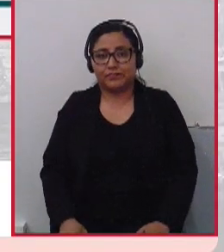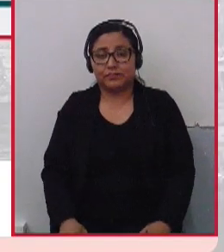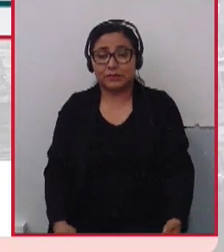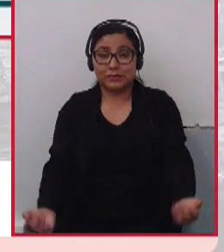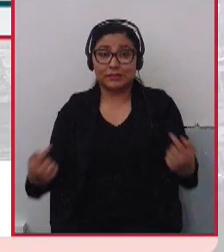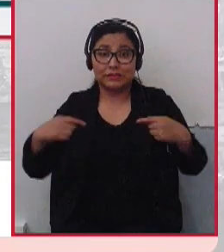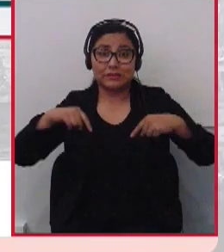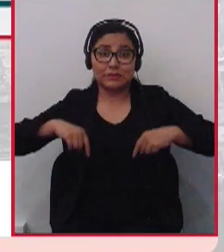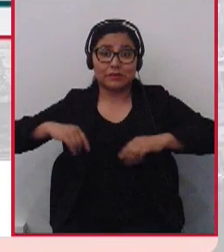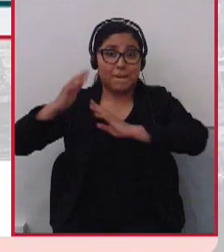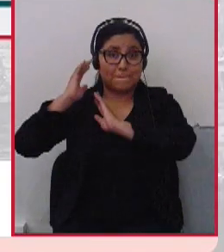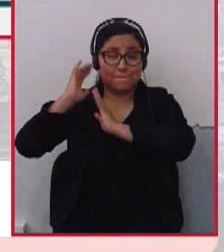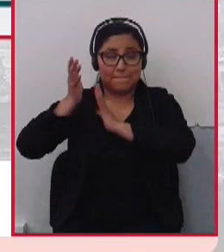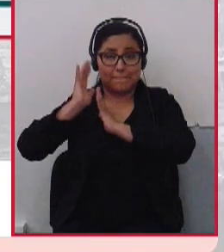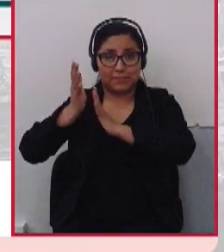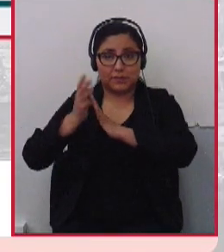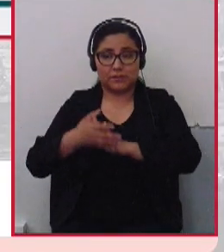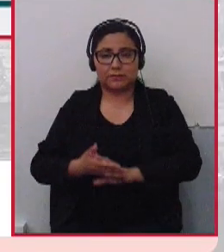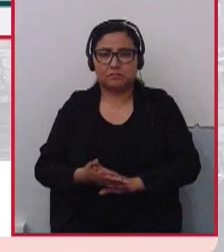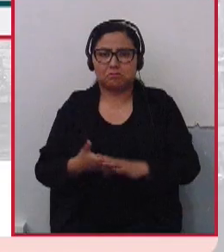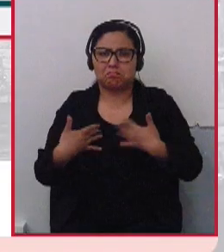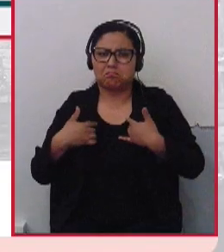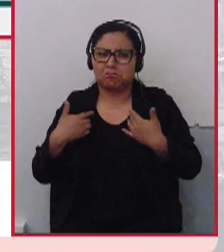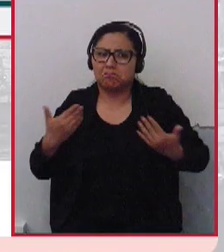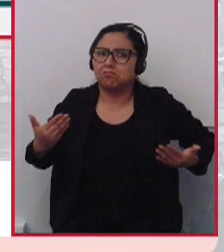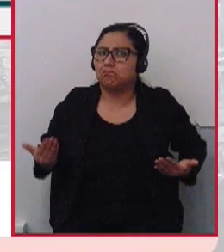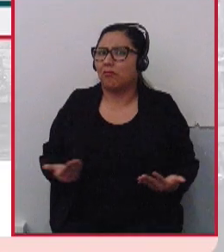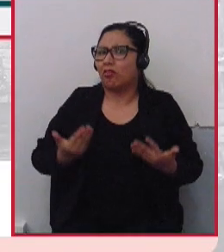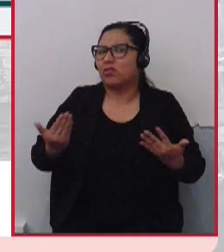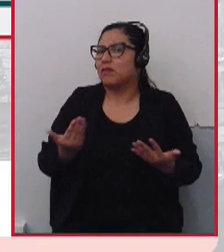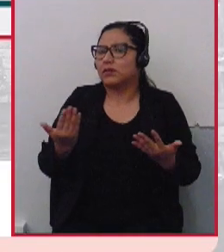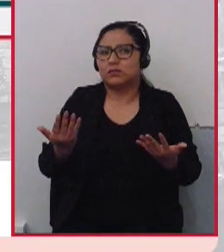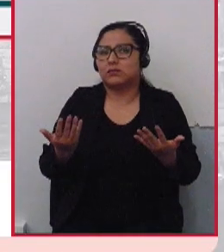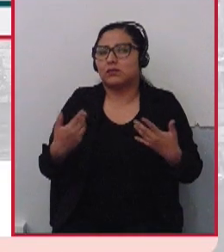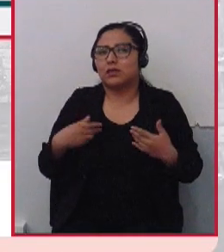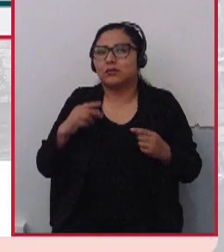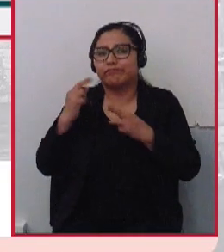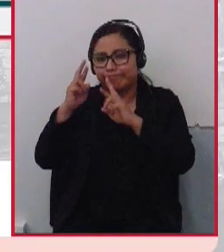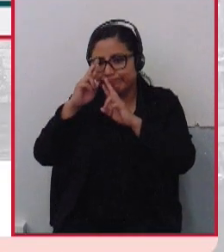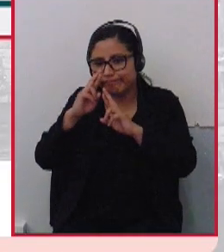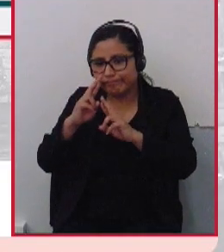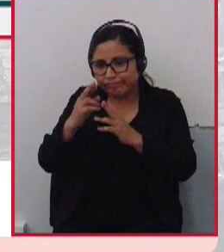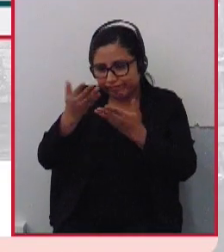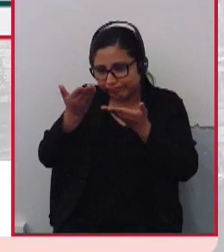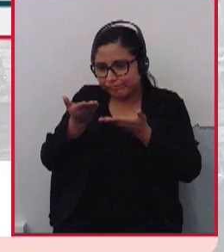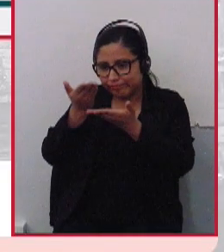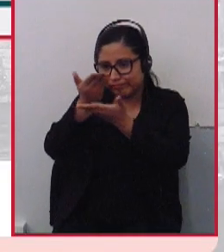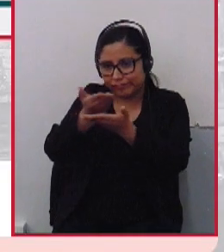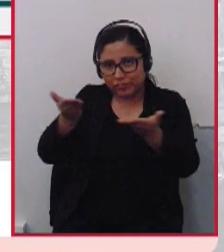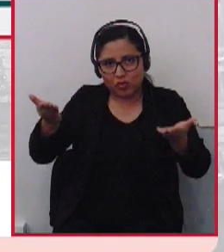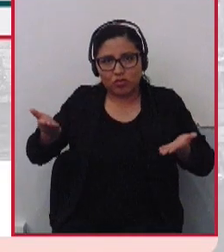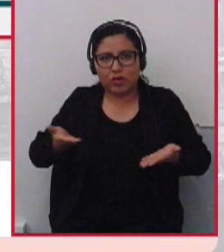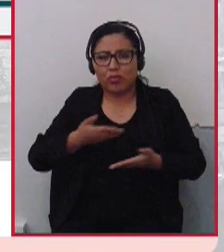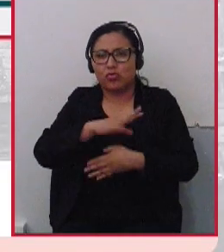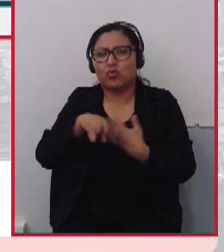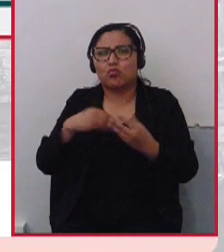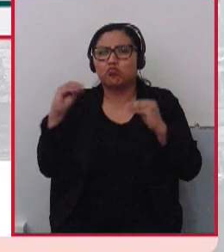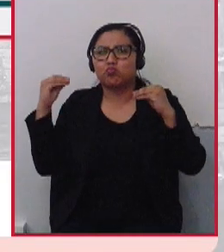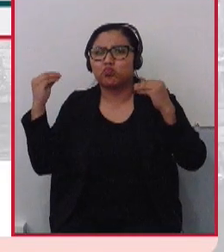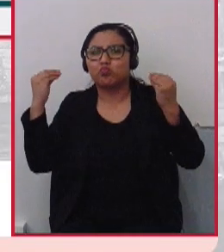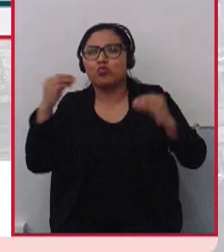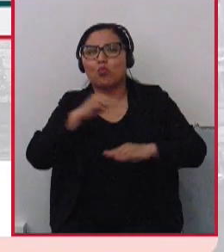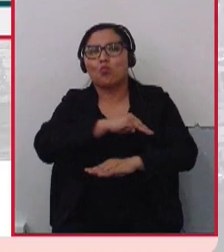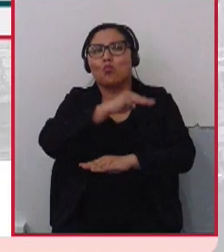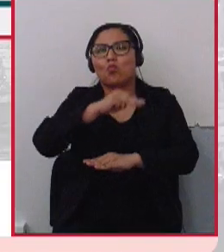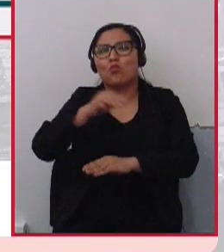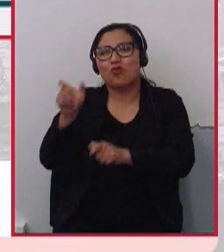Esta presentación, una motivación de la presentación es un reconocimiento a todos nuestros jóvenes moquegüanos,